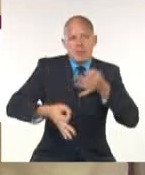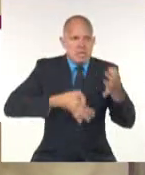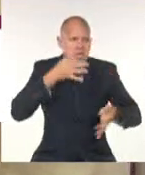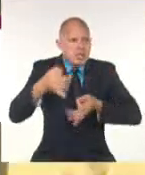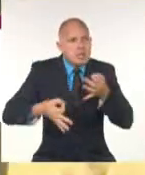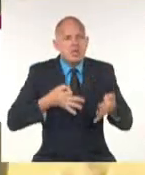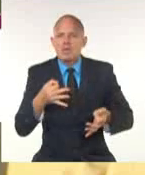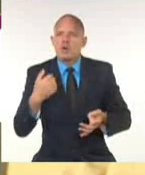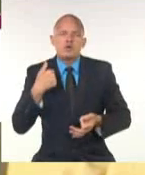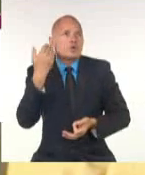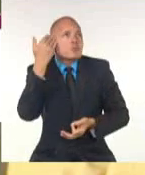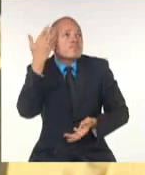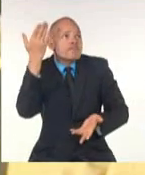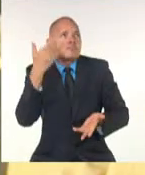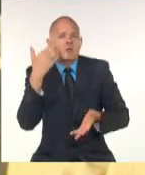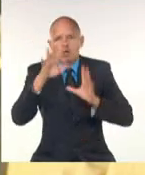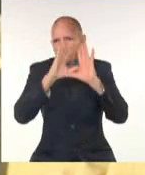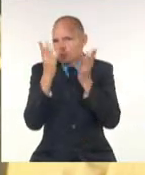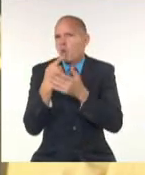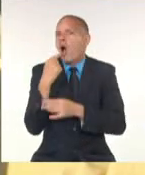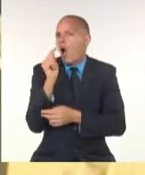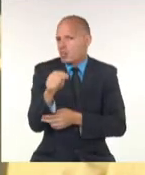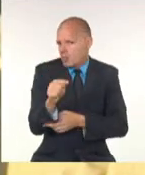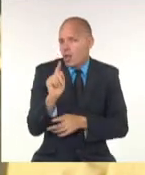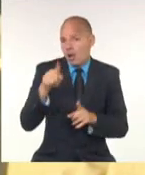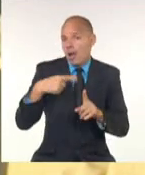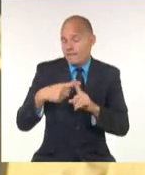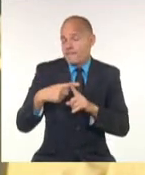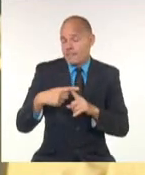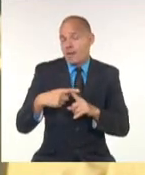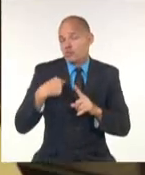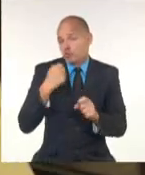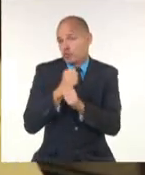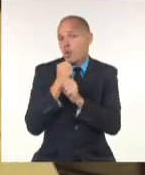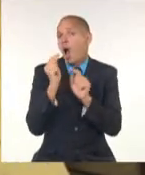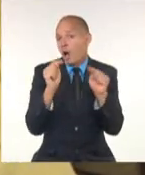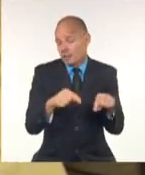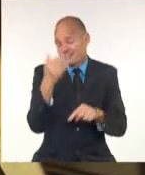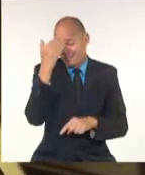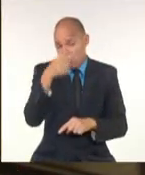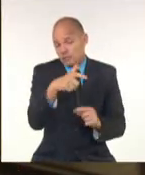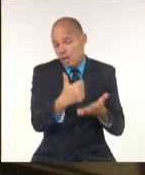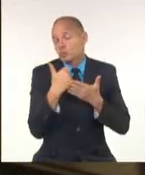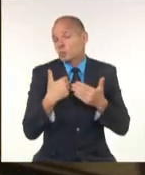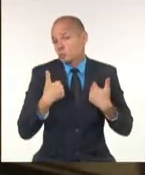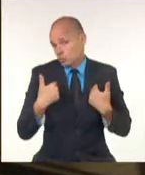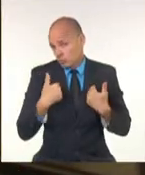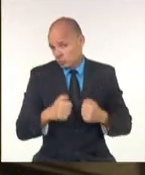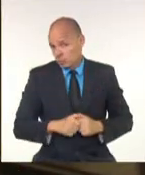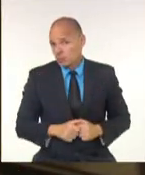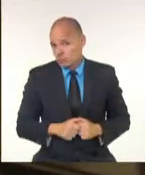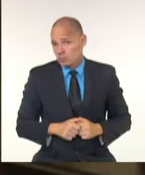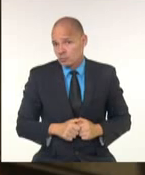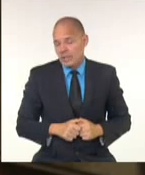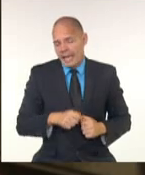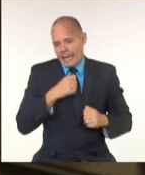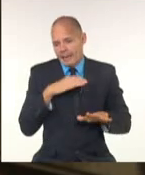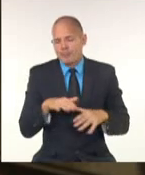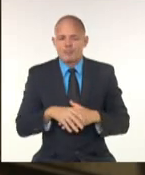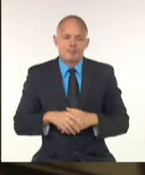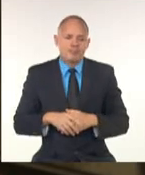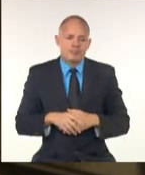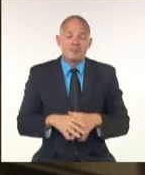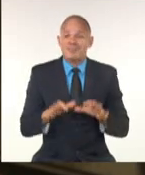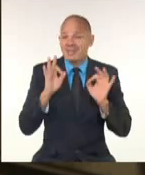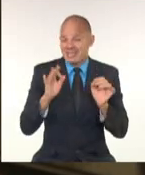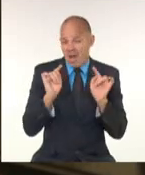y además un respaldo para ejecutarlo. He estado siempre pensando en hacer de la UNIAC el